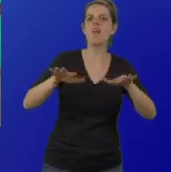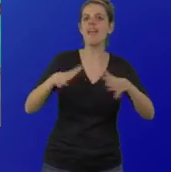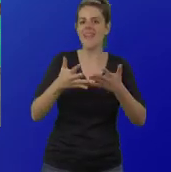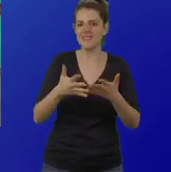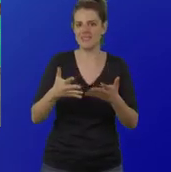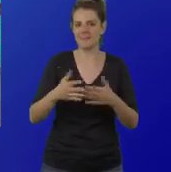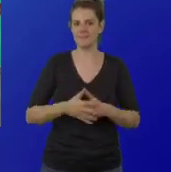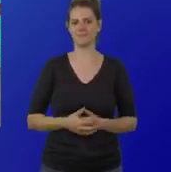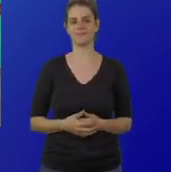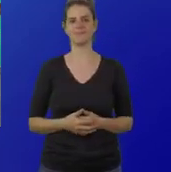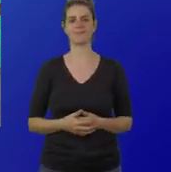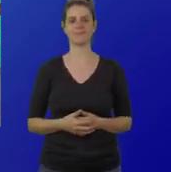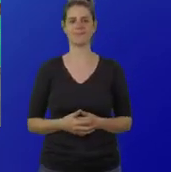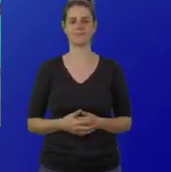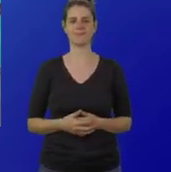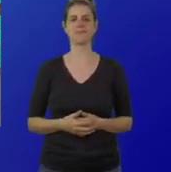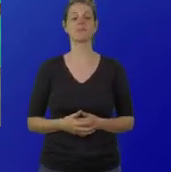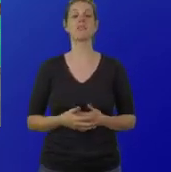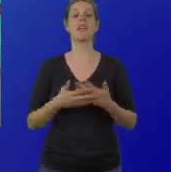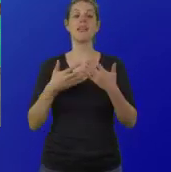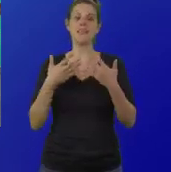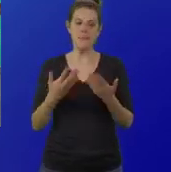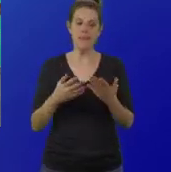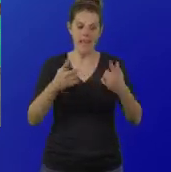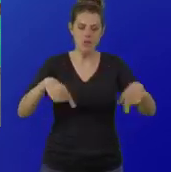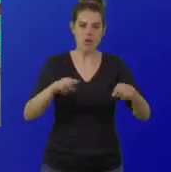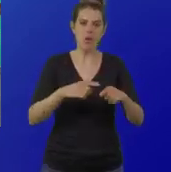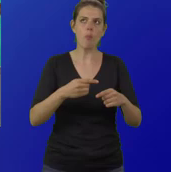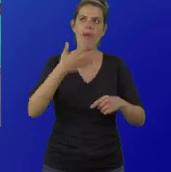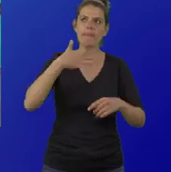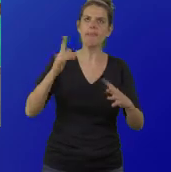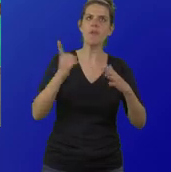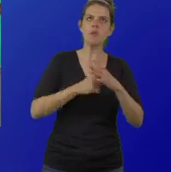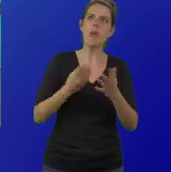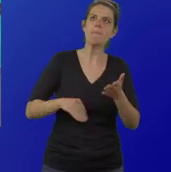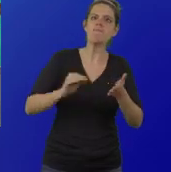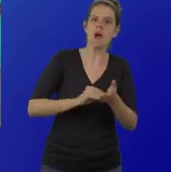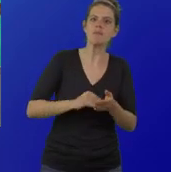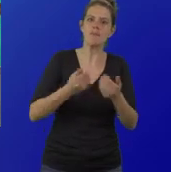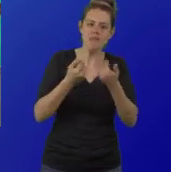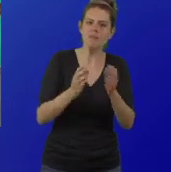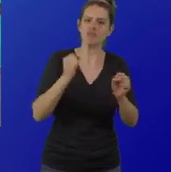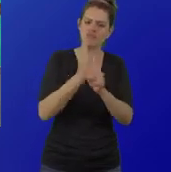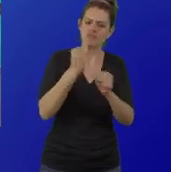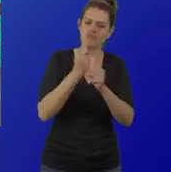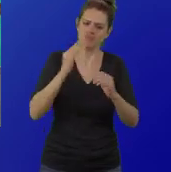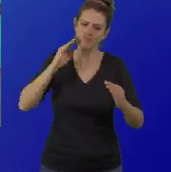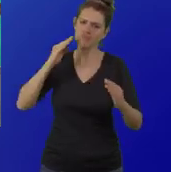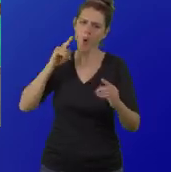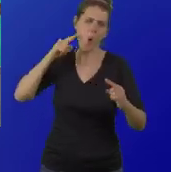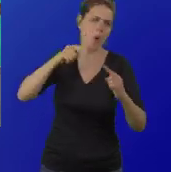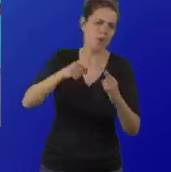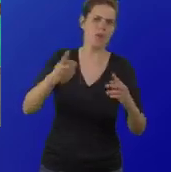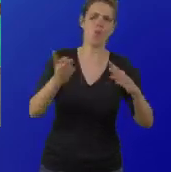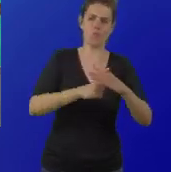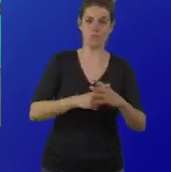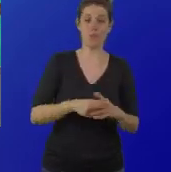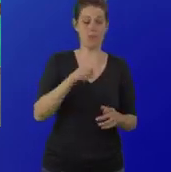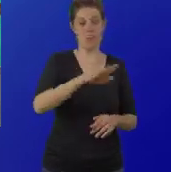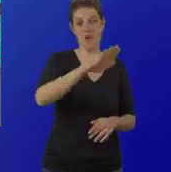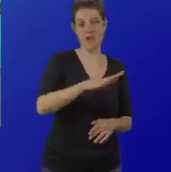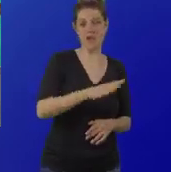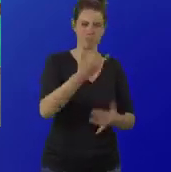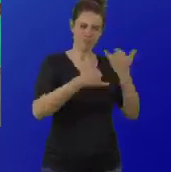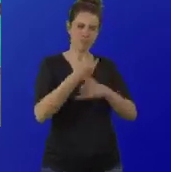Y no solo eso, sino que además empiezan a trabajar en ellos, porque ellos me dicen, si yo una vez estuve quebrado y no pude